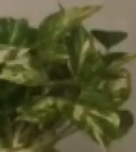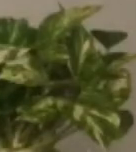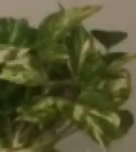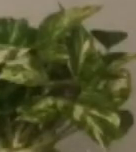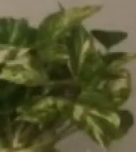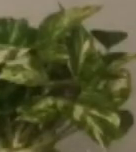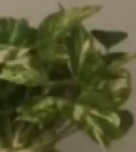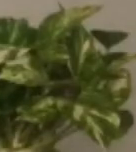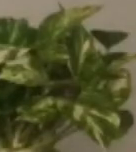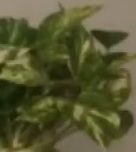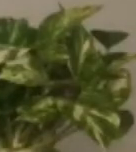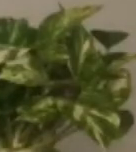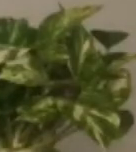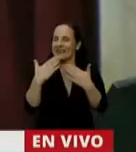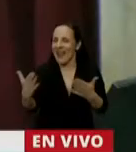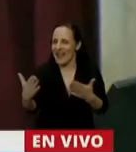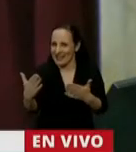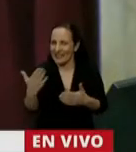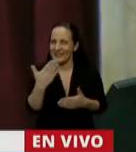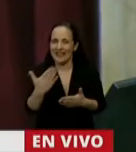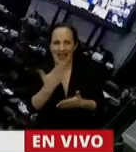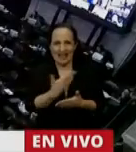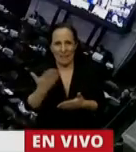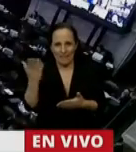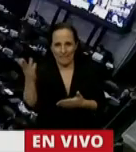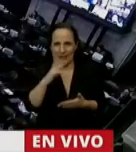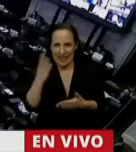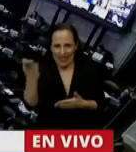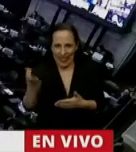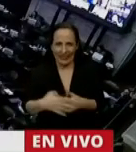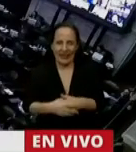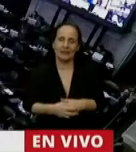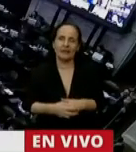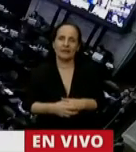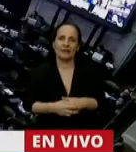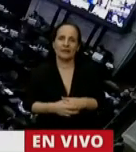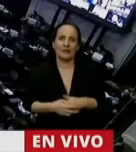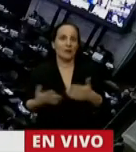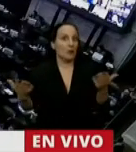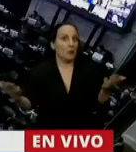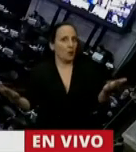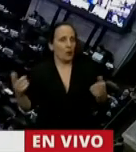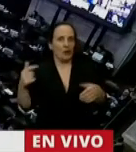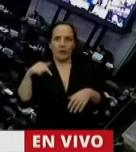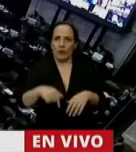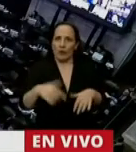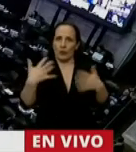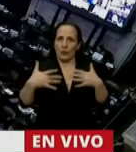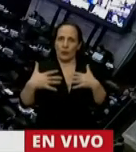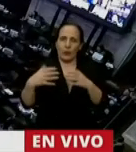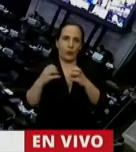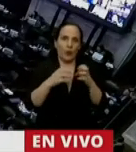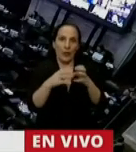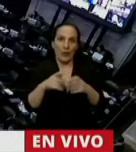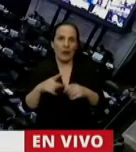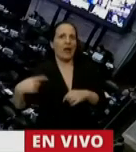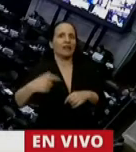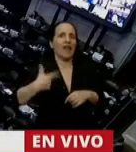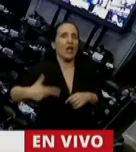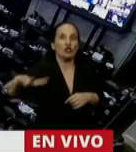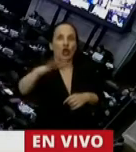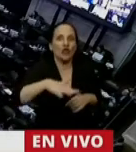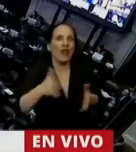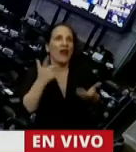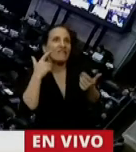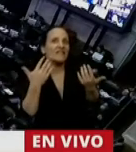plásticos, obviamente nosotros no nos damos cuenta, y este proyecto busca sacar del mercado, ¿no?, a todos esos productos por la incidencia que no